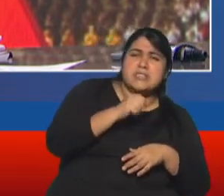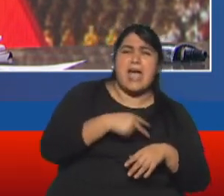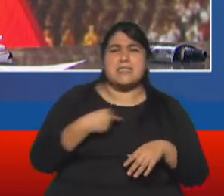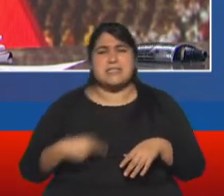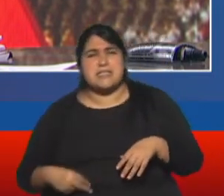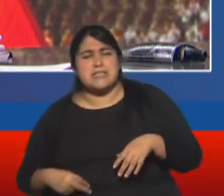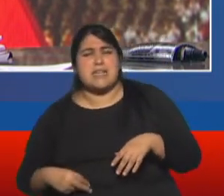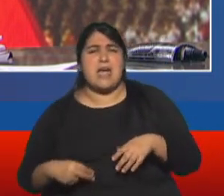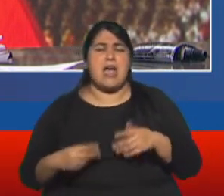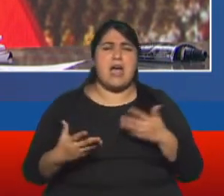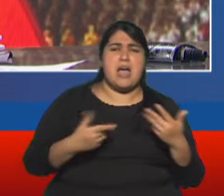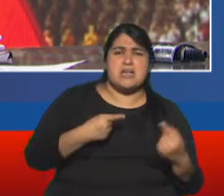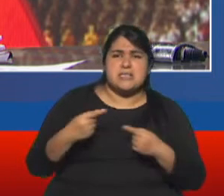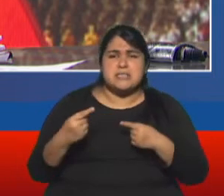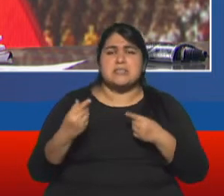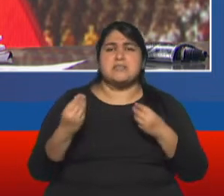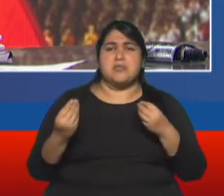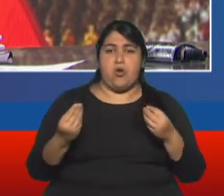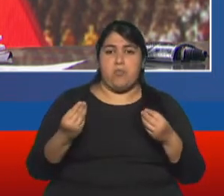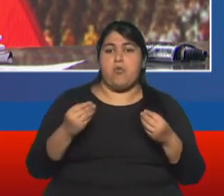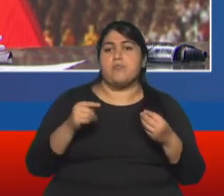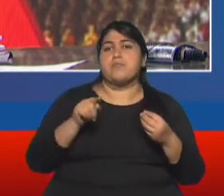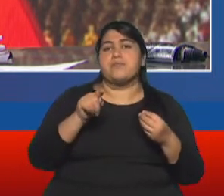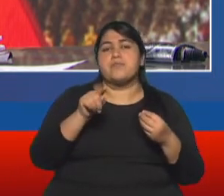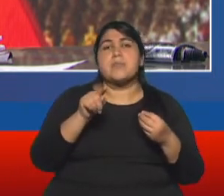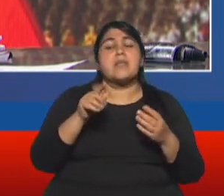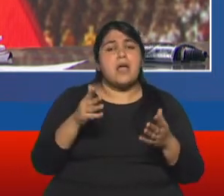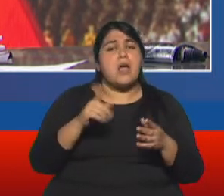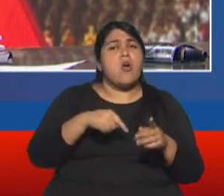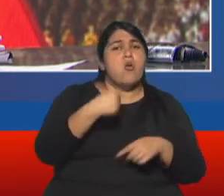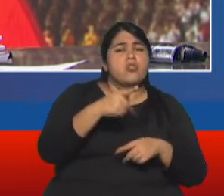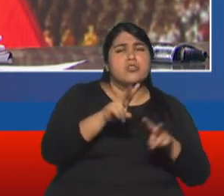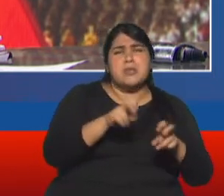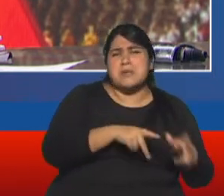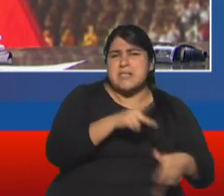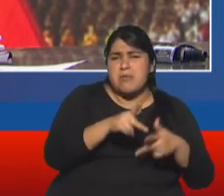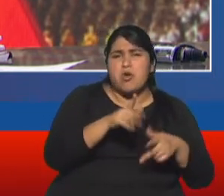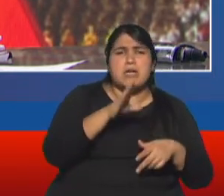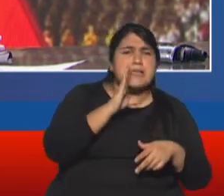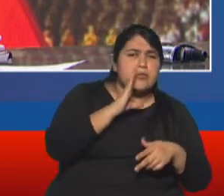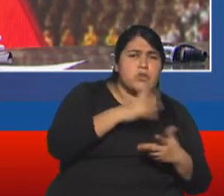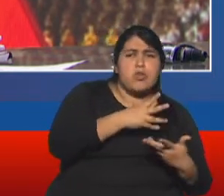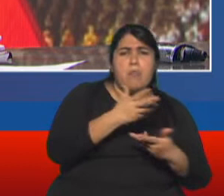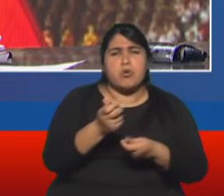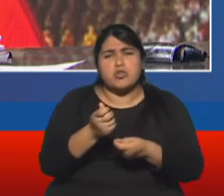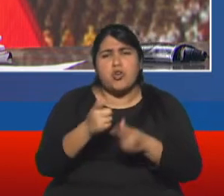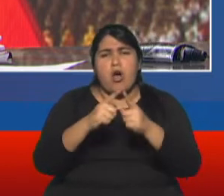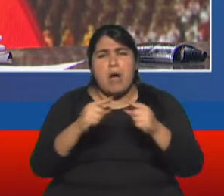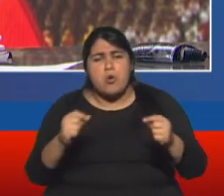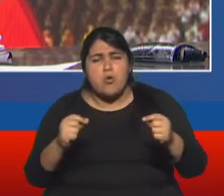y la posibilidad de que avance eso. Se habla, por otro lado, de Estados Unidos apoyando a Japón en un